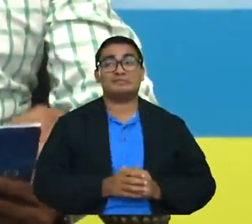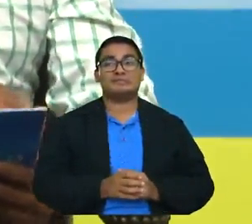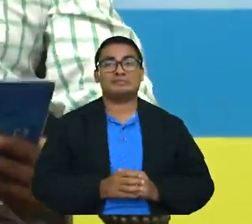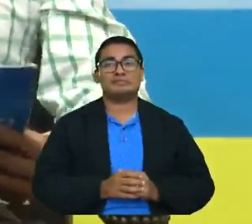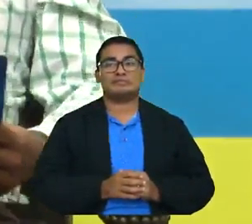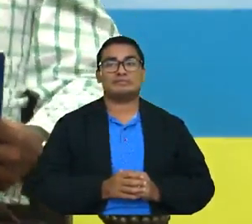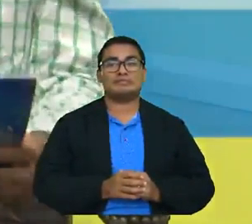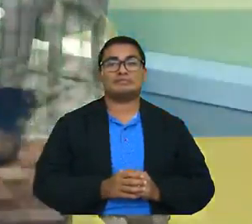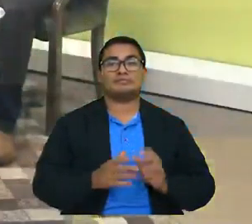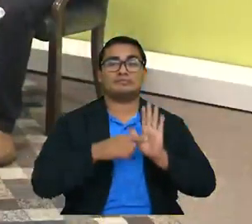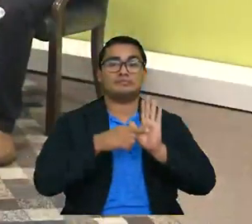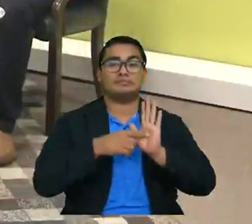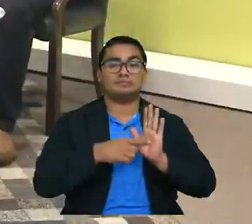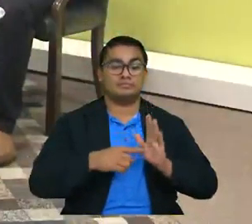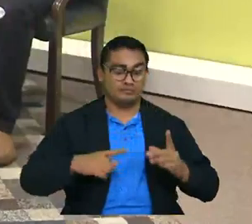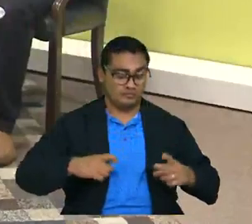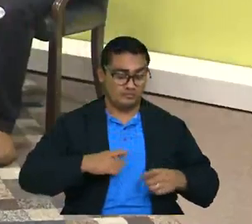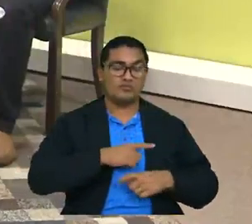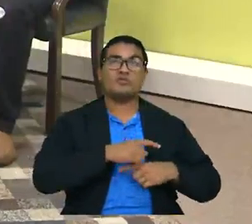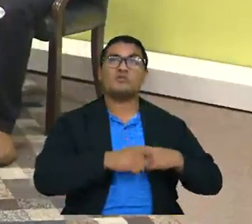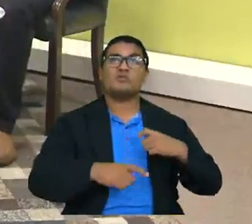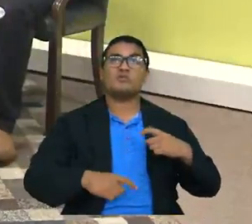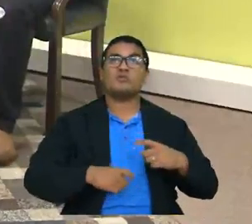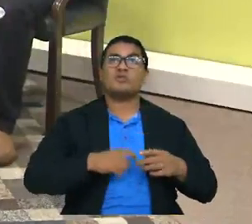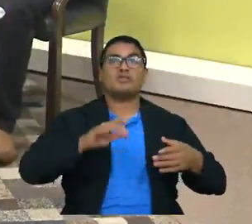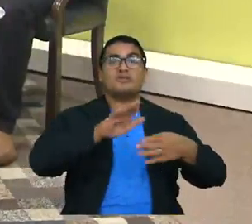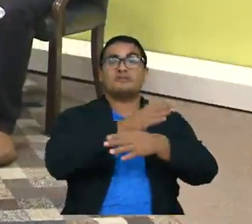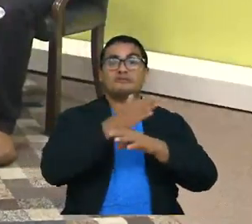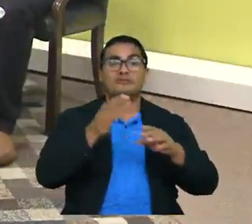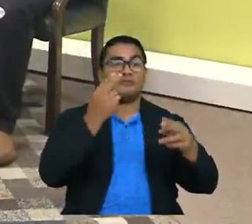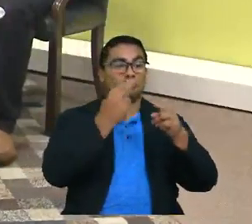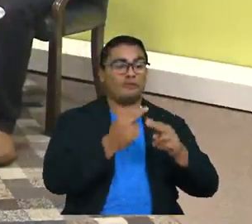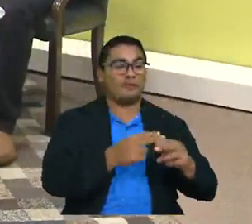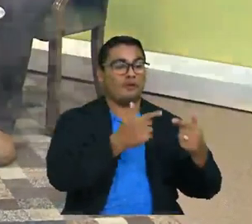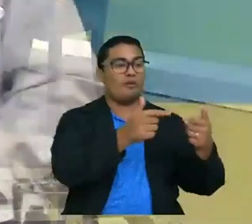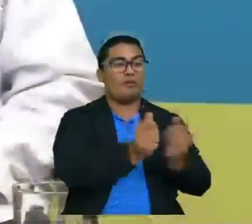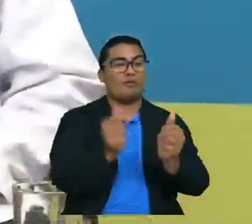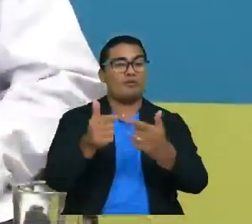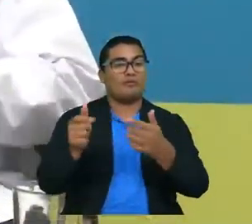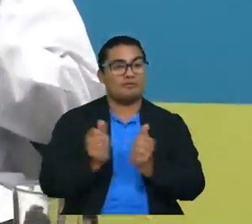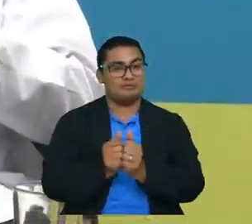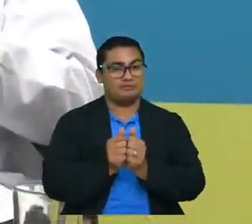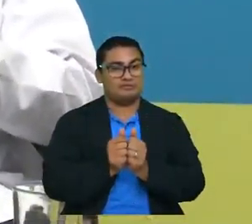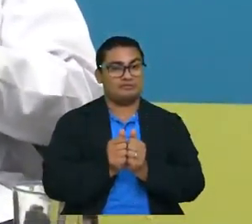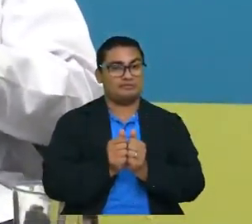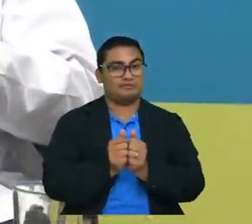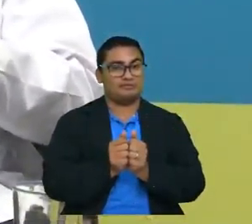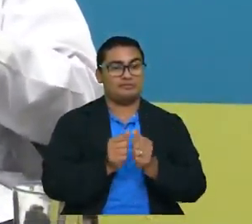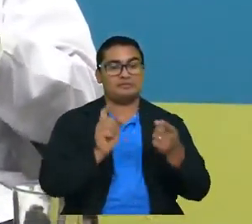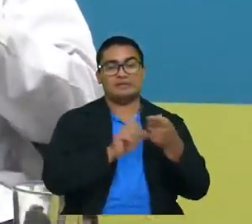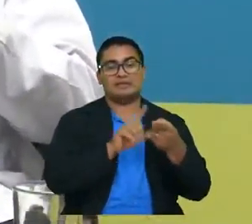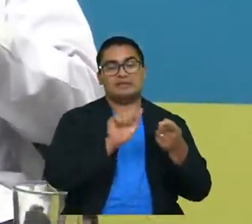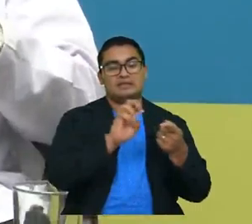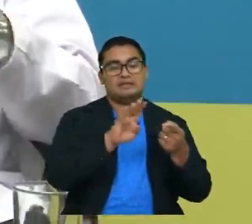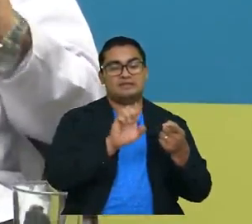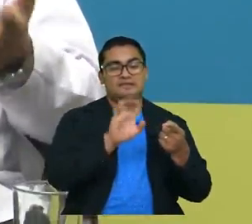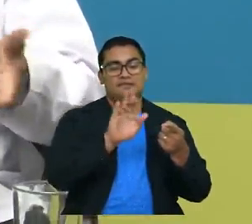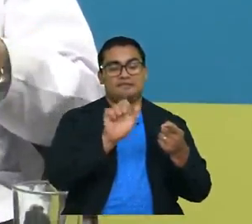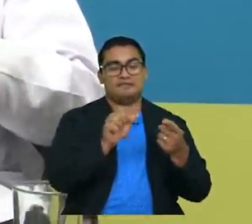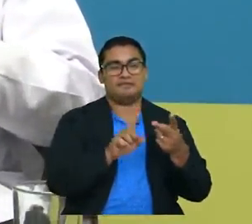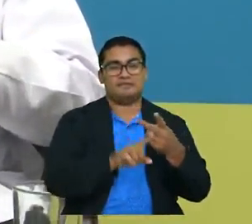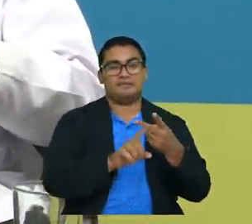la parte de los parásitos, ellos se clasifican en grupos, ¿verdad? Ellos se clasifican en grupos, están lo que son las amebas, los otros que se